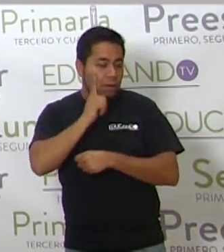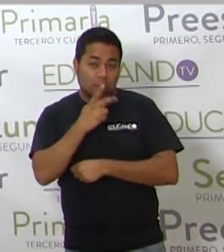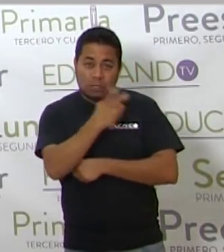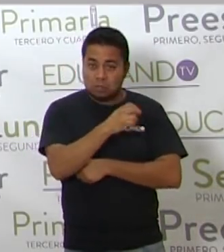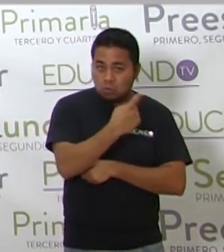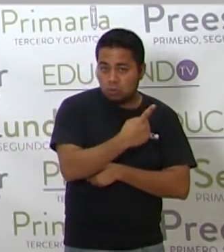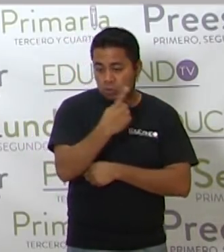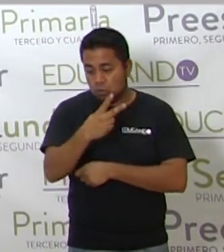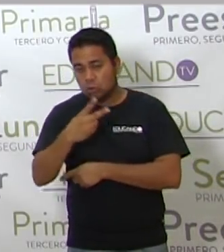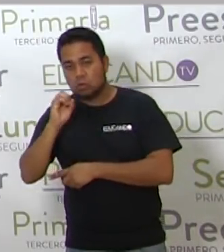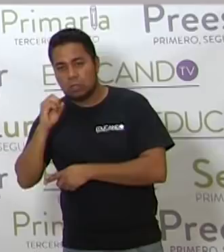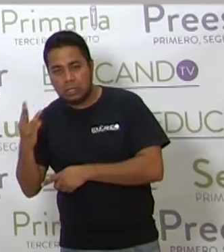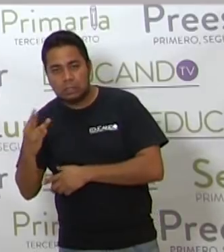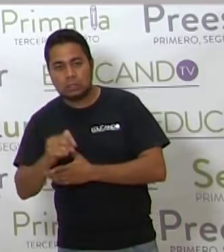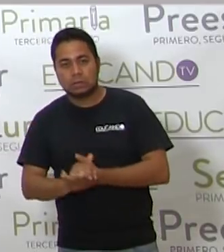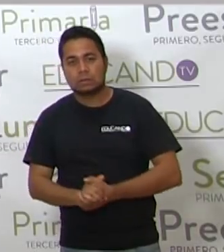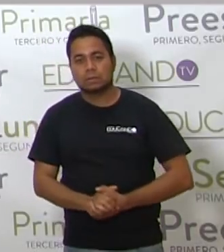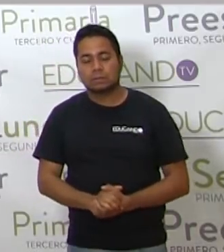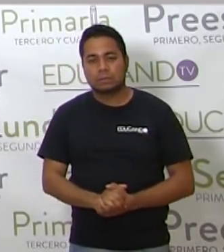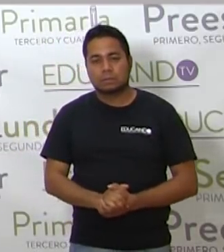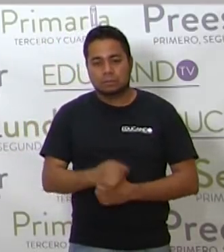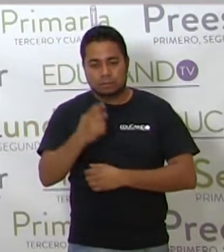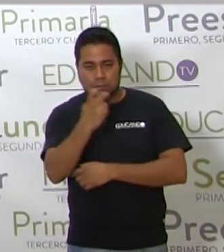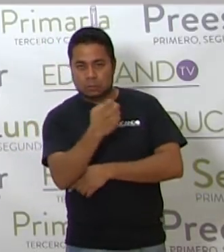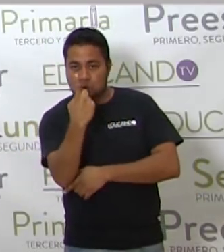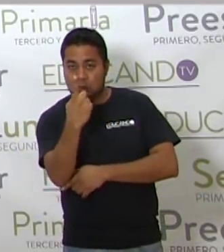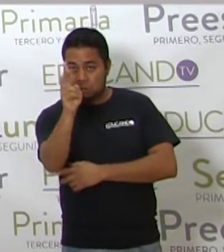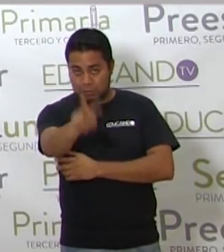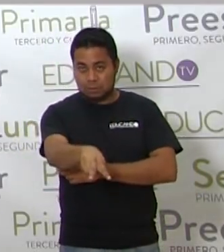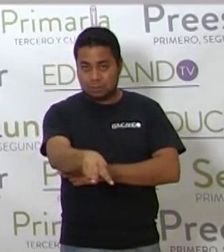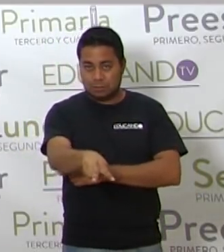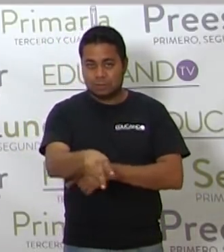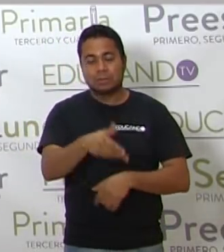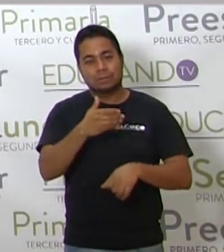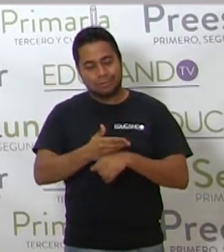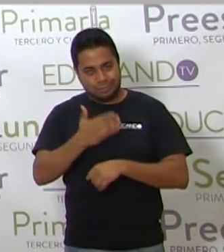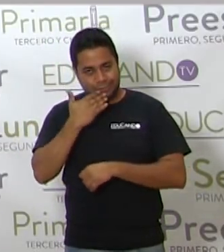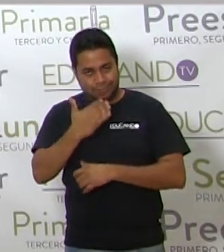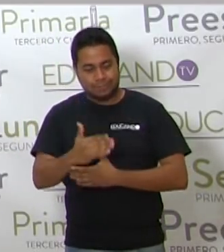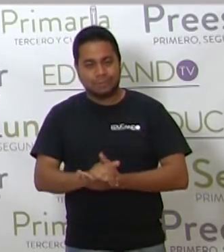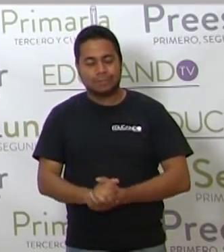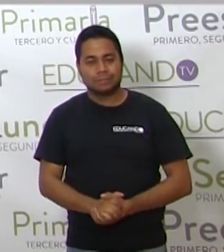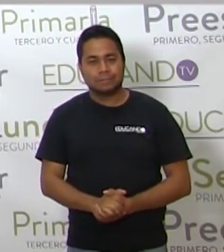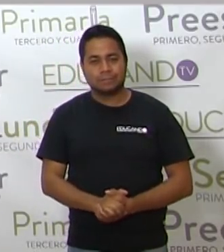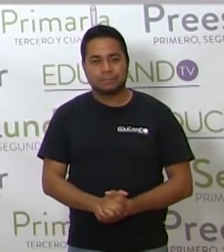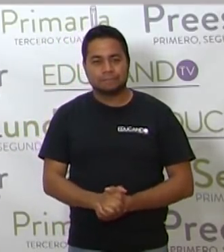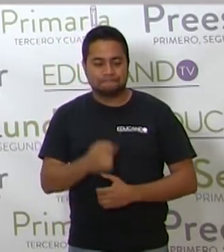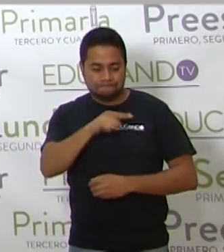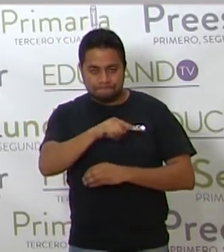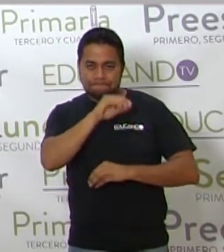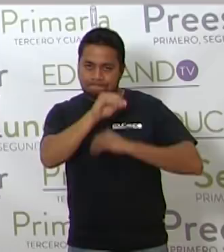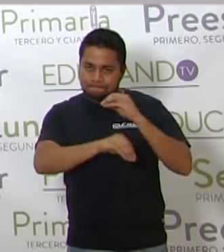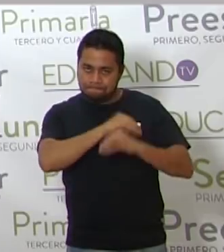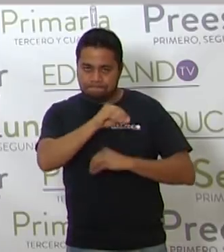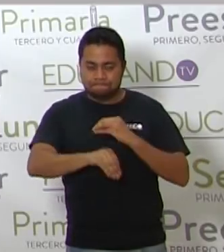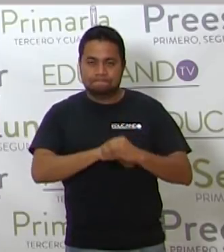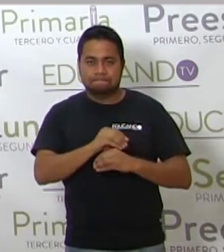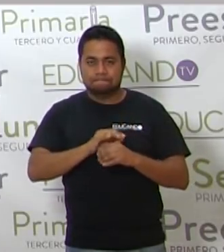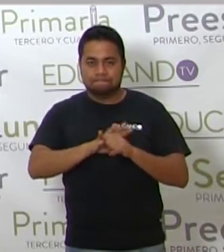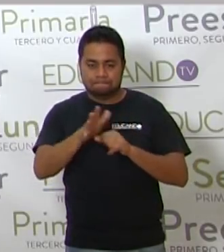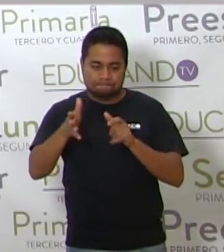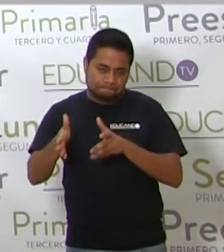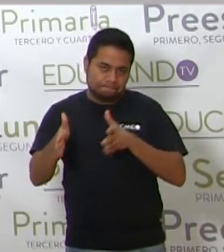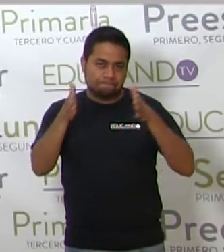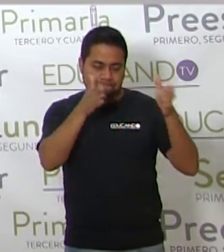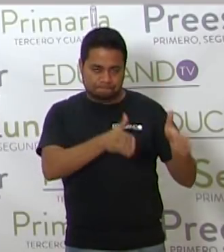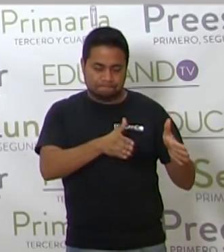1, 2 o 3? El acto 1, ¿verdad? Muy bien. Vamos a ponerle de este